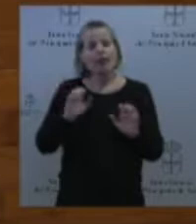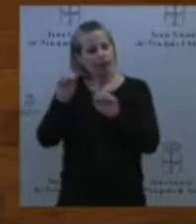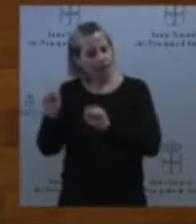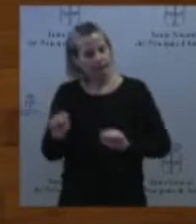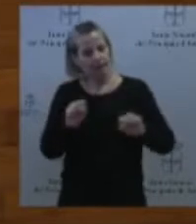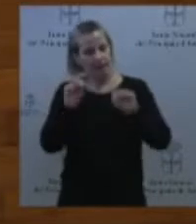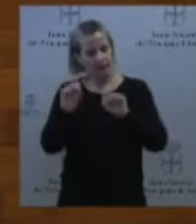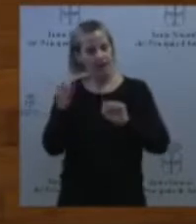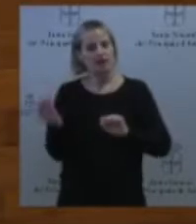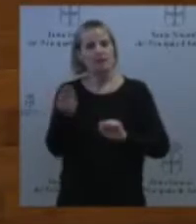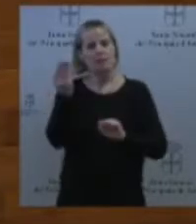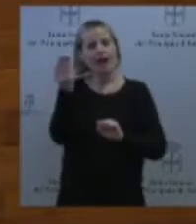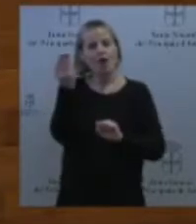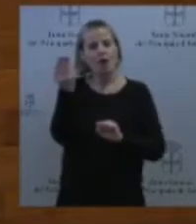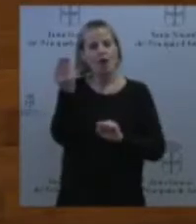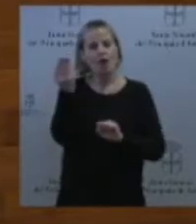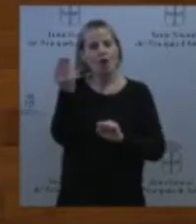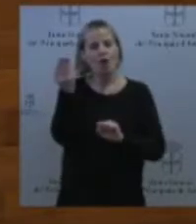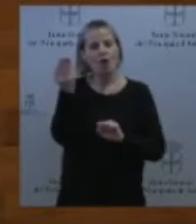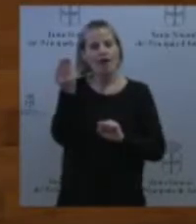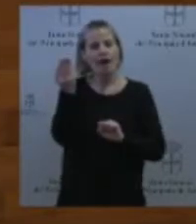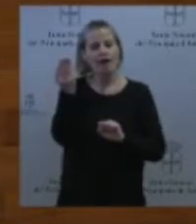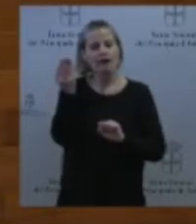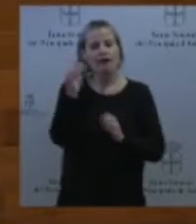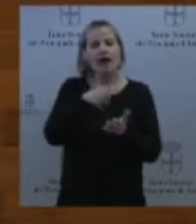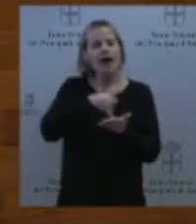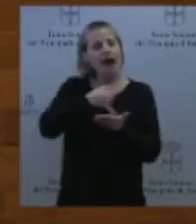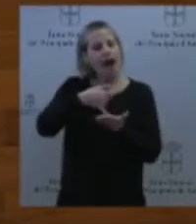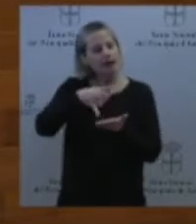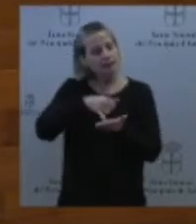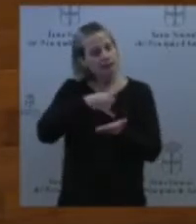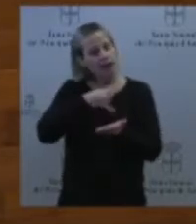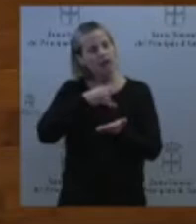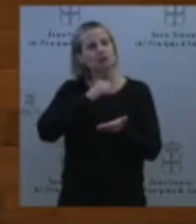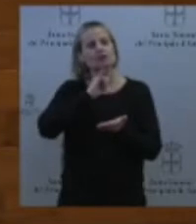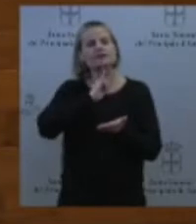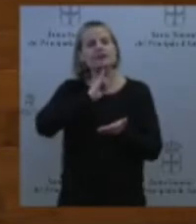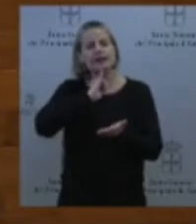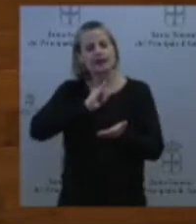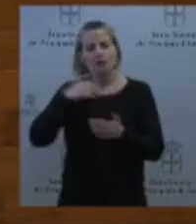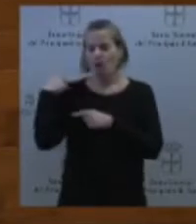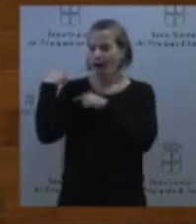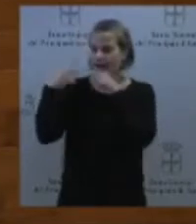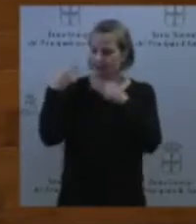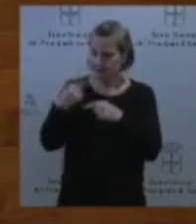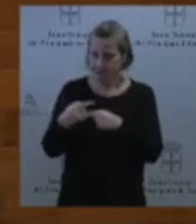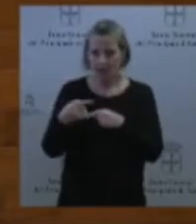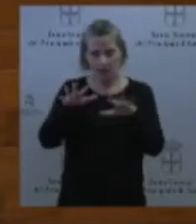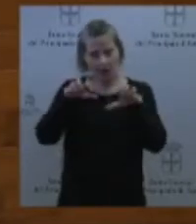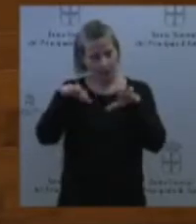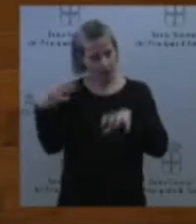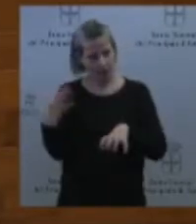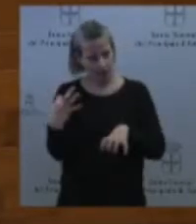el aprendizaje de las lingües clásicas y de todo lo que conlleva. Y una cuestión que me